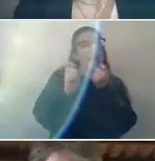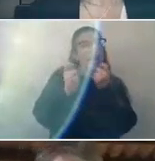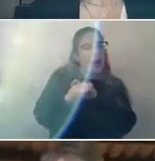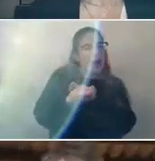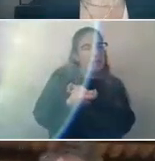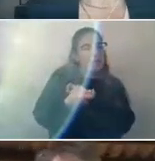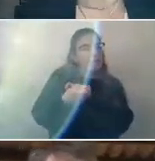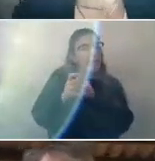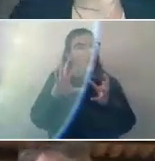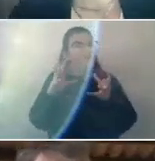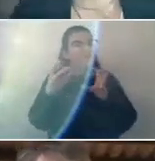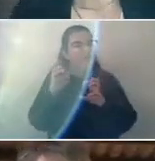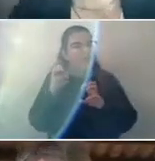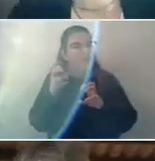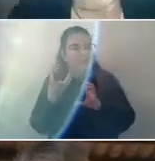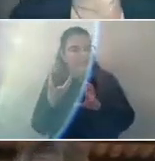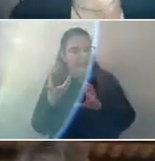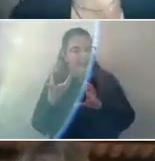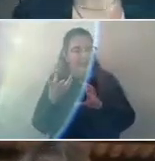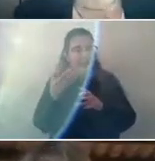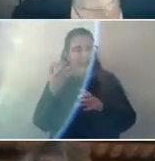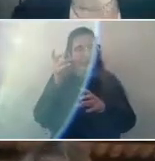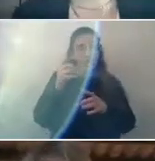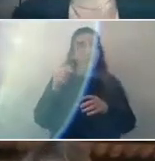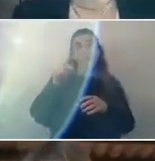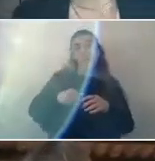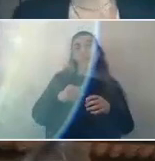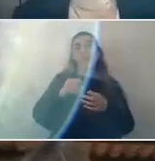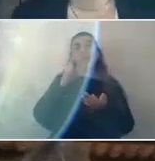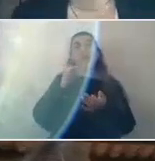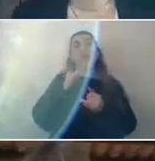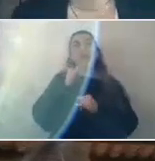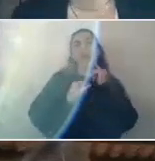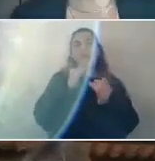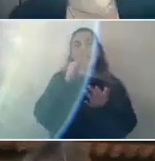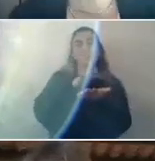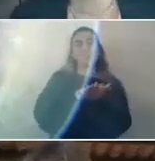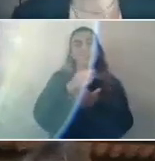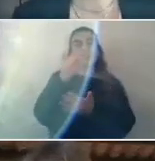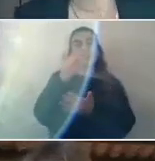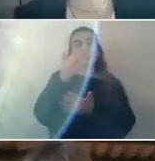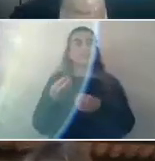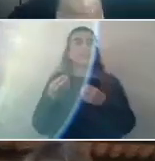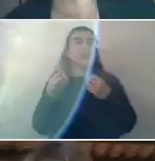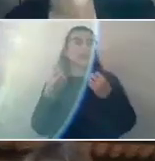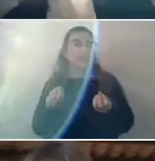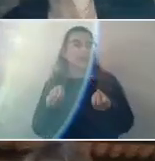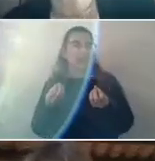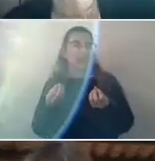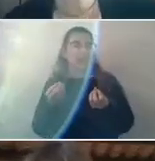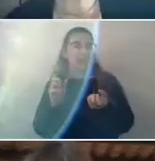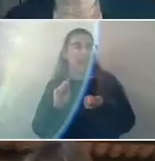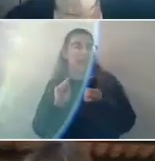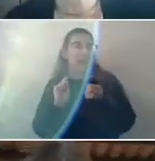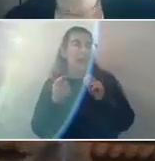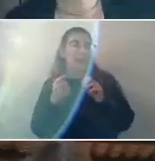Hablando ya de discapacidad le podría decir que bueno la discapacidad también la podemos mirar desde una dimensión en